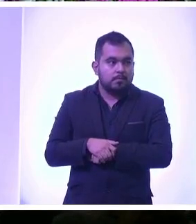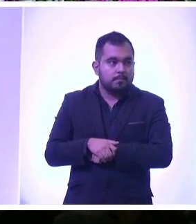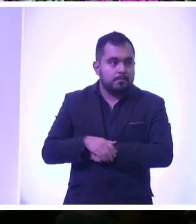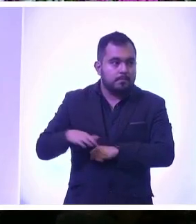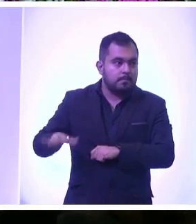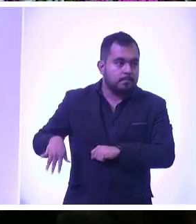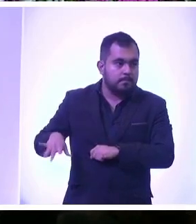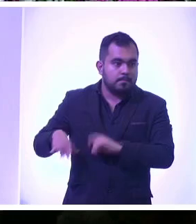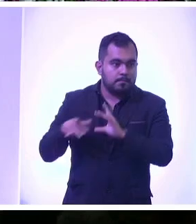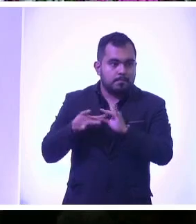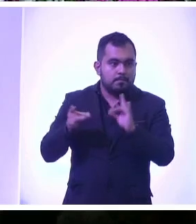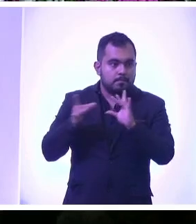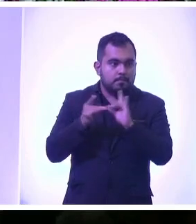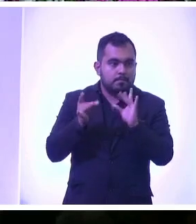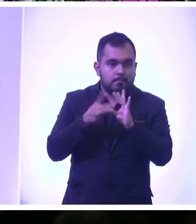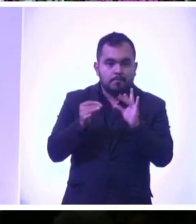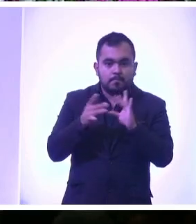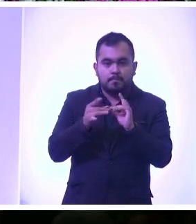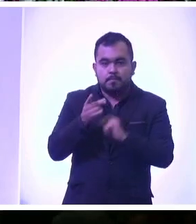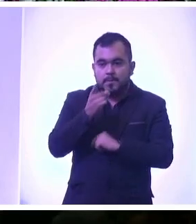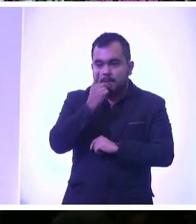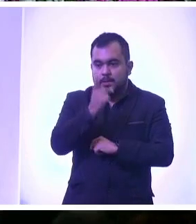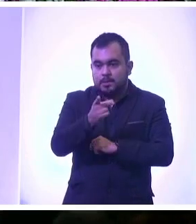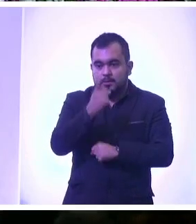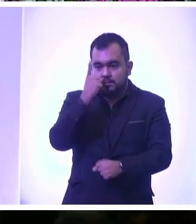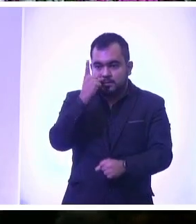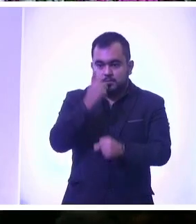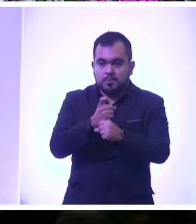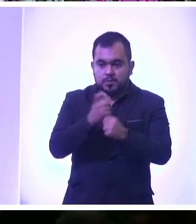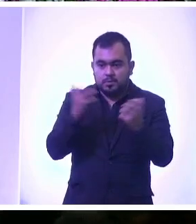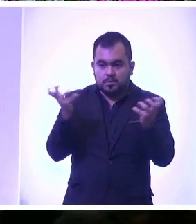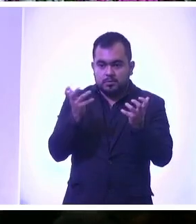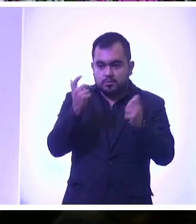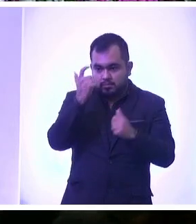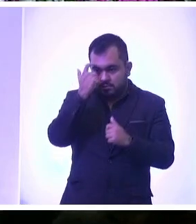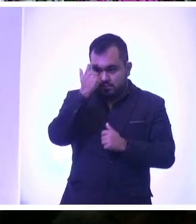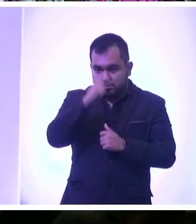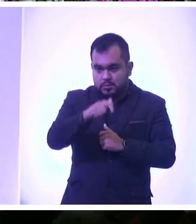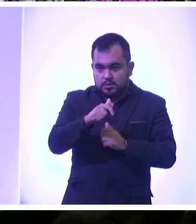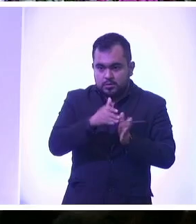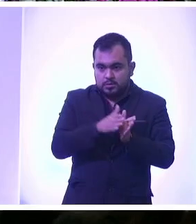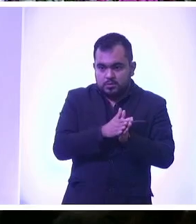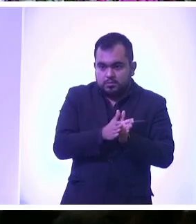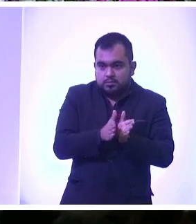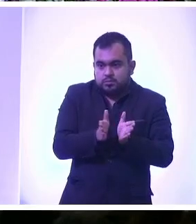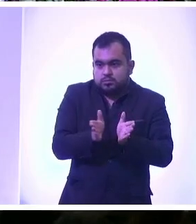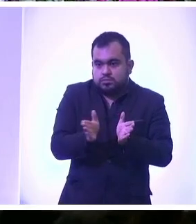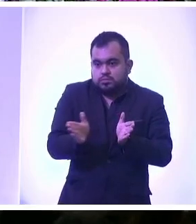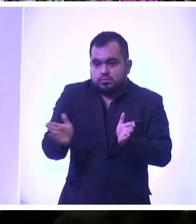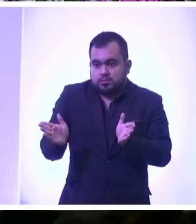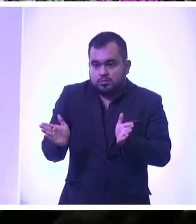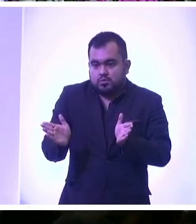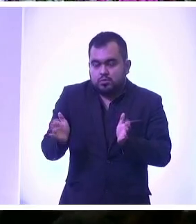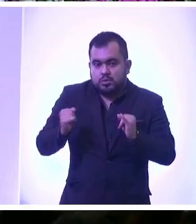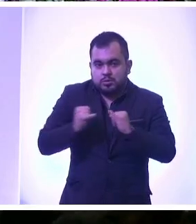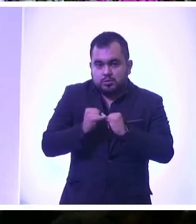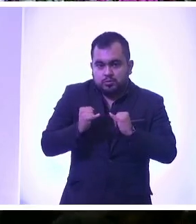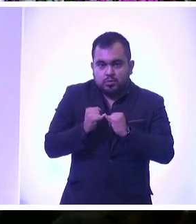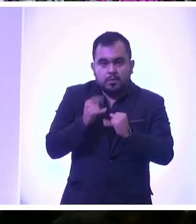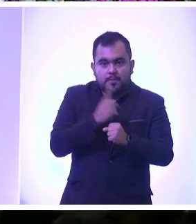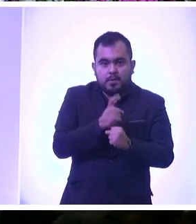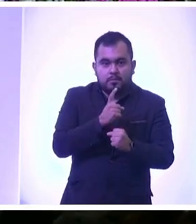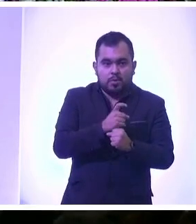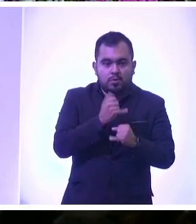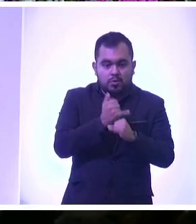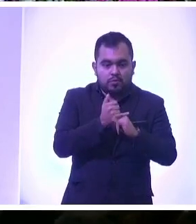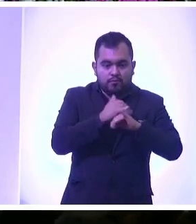anterior nosotros vamos a tener estas principales acciones para fortalecer la apertura institucional Okay el primero les decíamos acceso